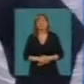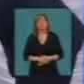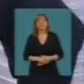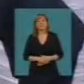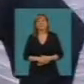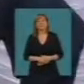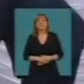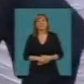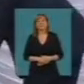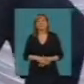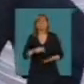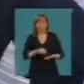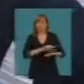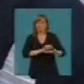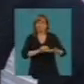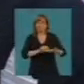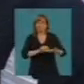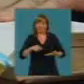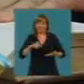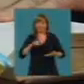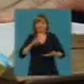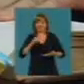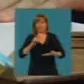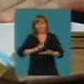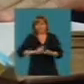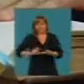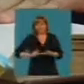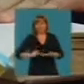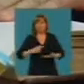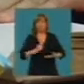Allí la rúbrica entonces del señor escribano.